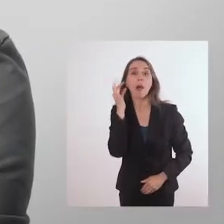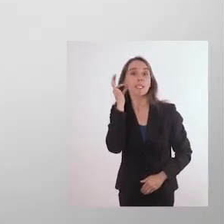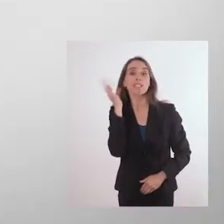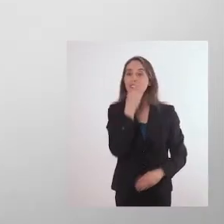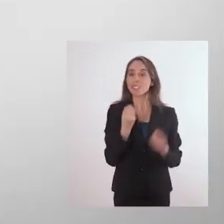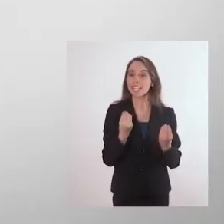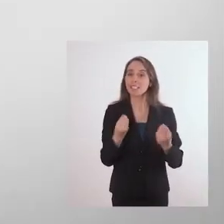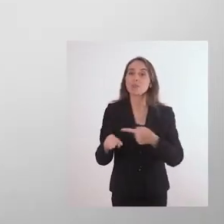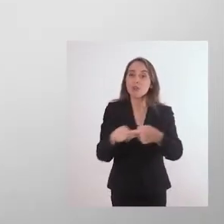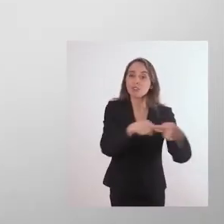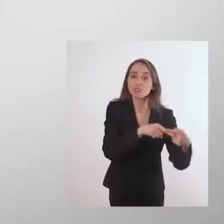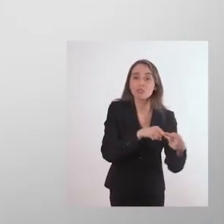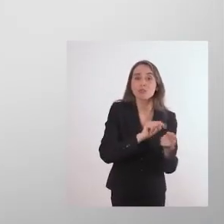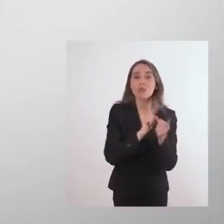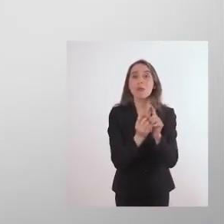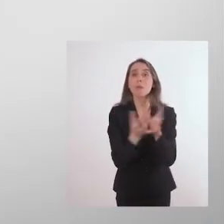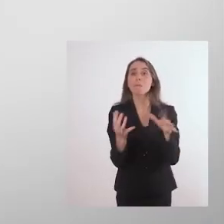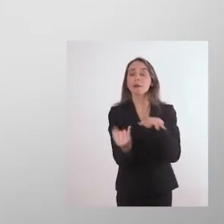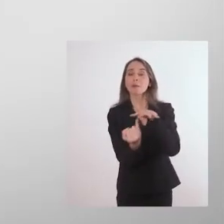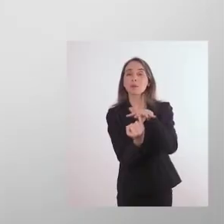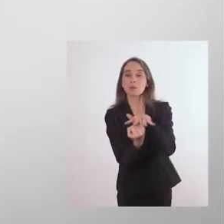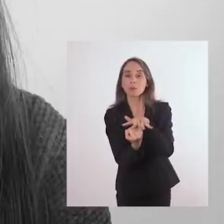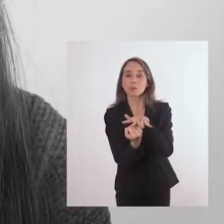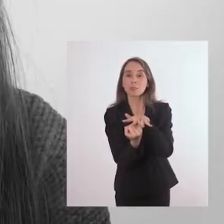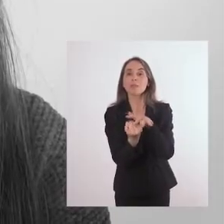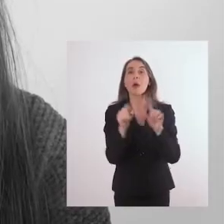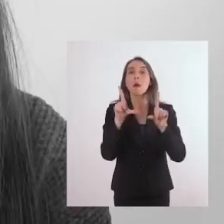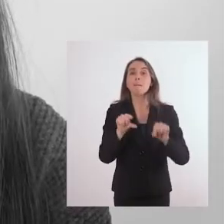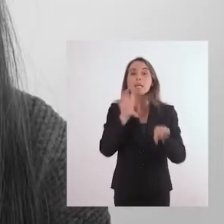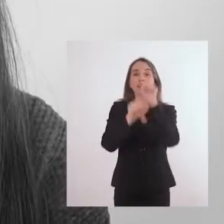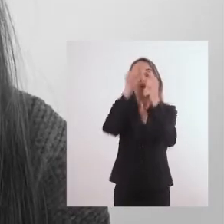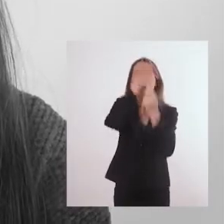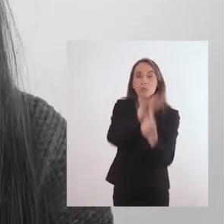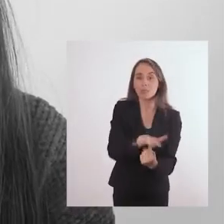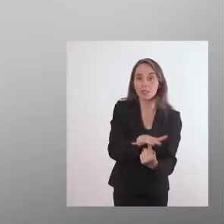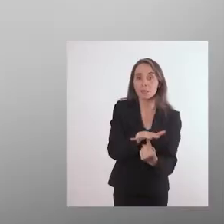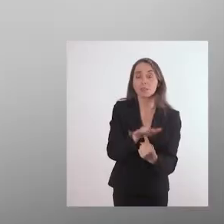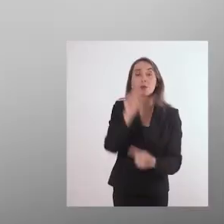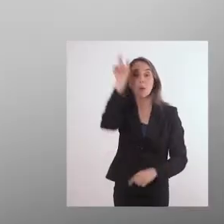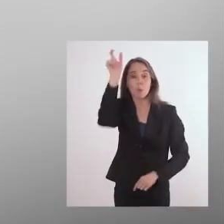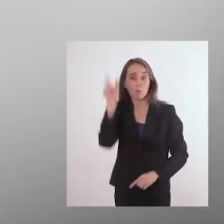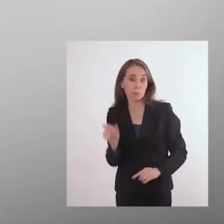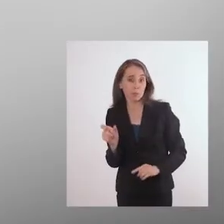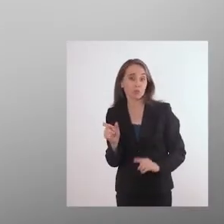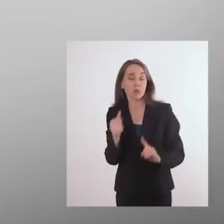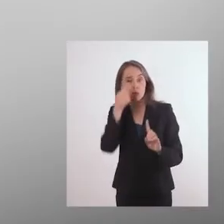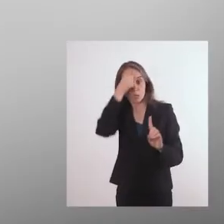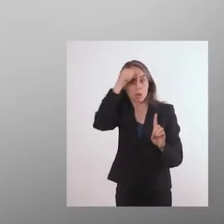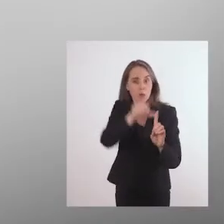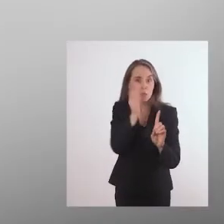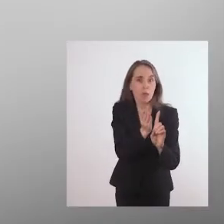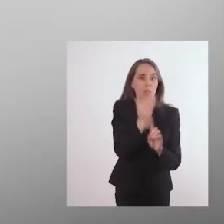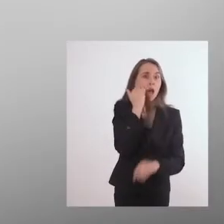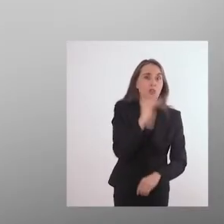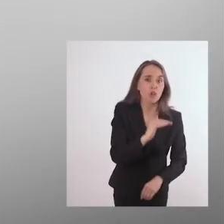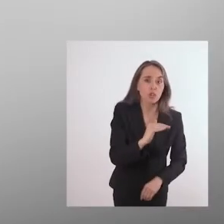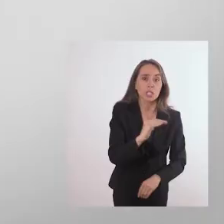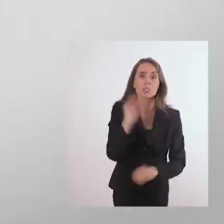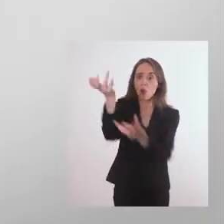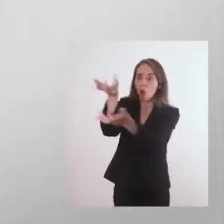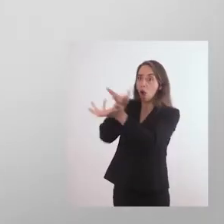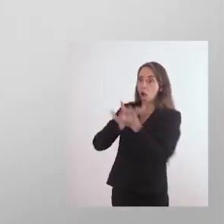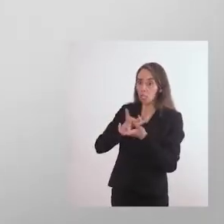lindo. Yo creo que la sociedad sería un poco más inclusiva, habría menos discriminación. Si alguien hace daño a algún niño